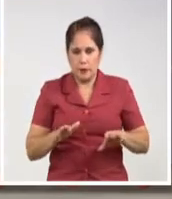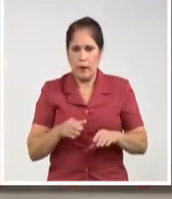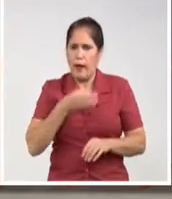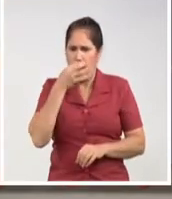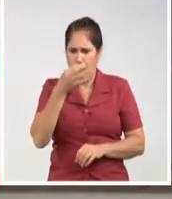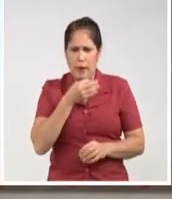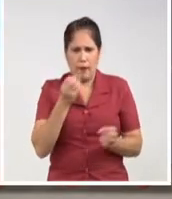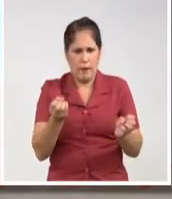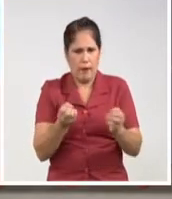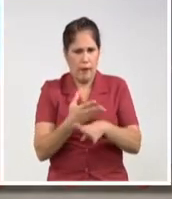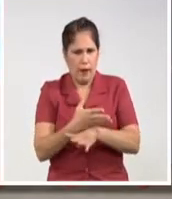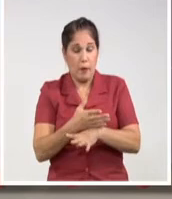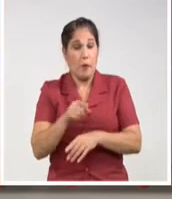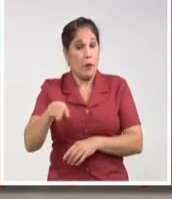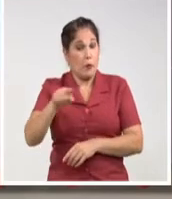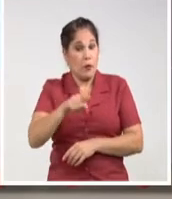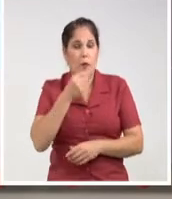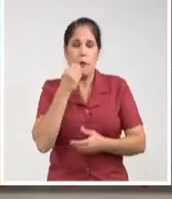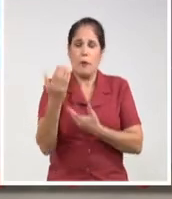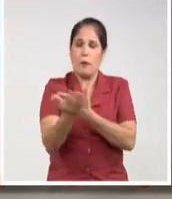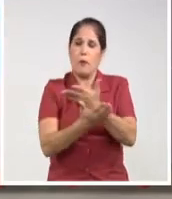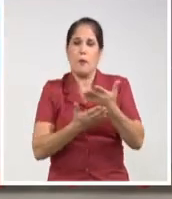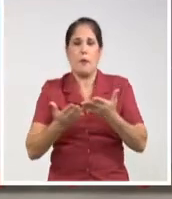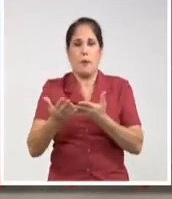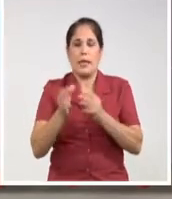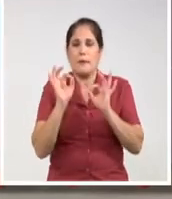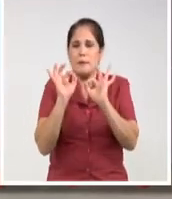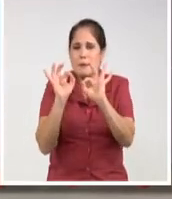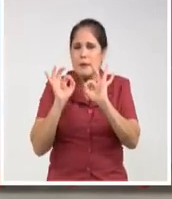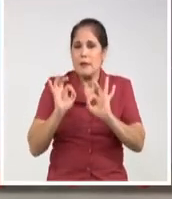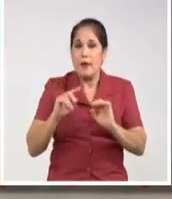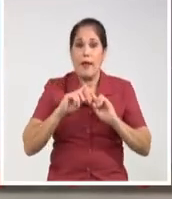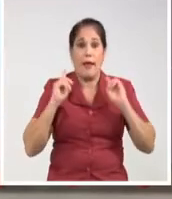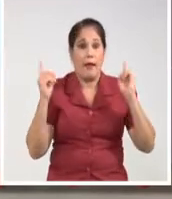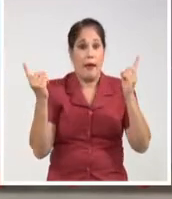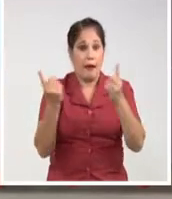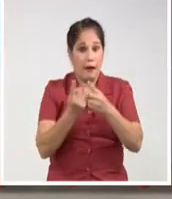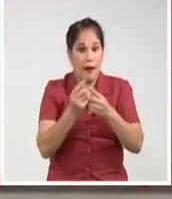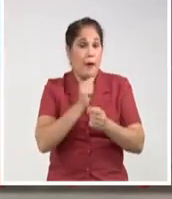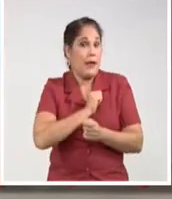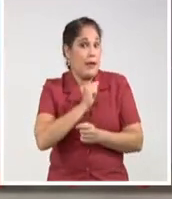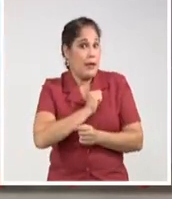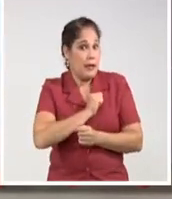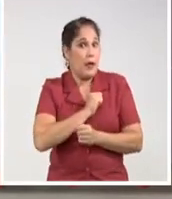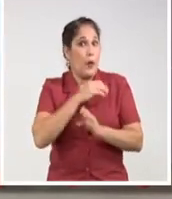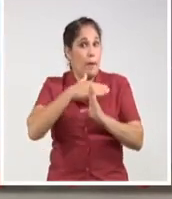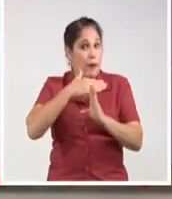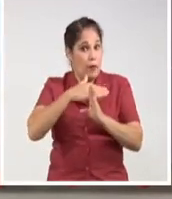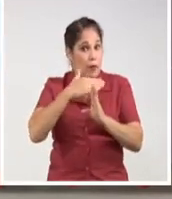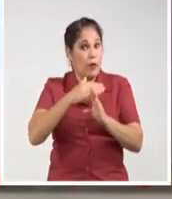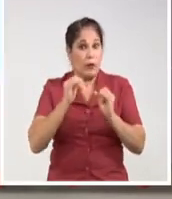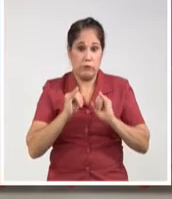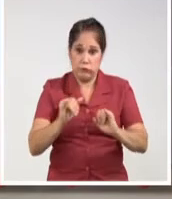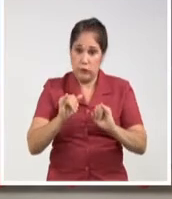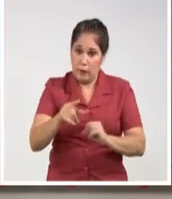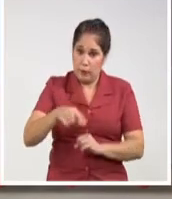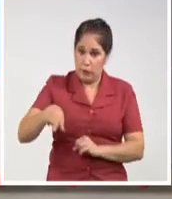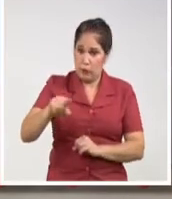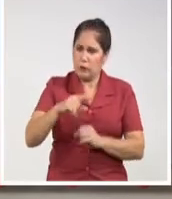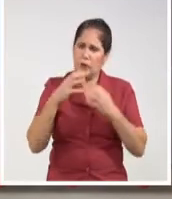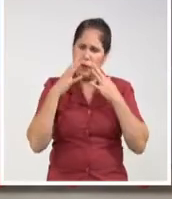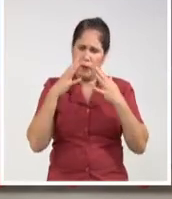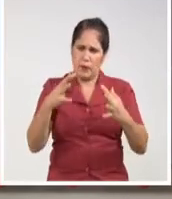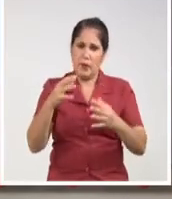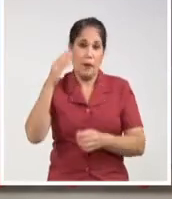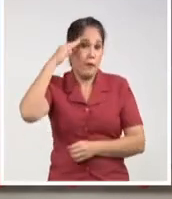aclaraciones necesarias, amigos, que queríamos compartir con ustedes, precisiones generales, pero que quisimos sobre todo propiciar este acercamiento que puede ser muy